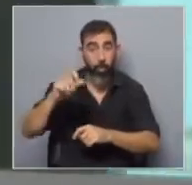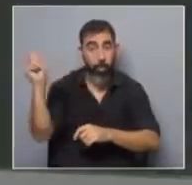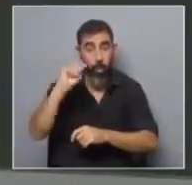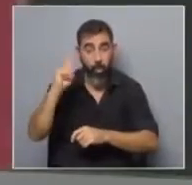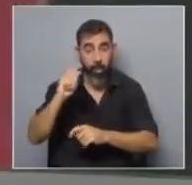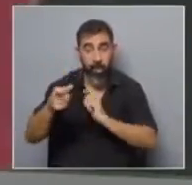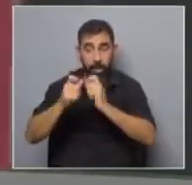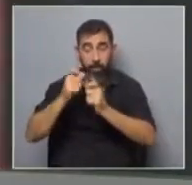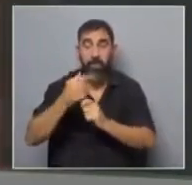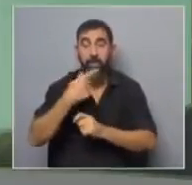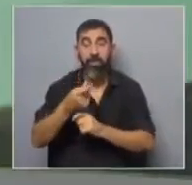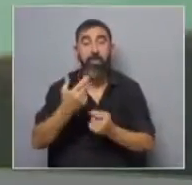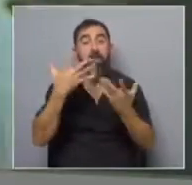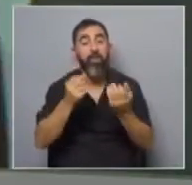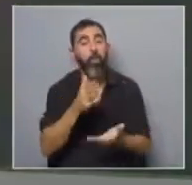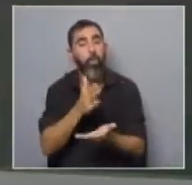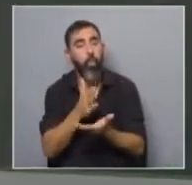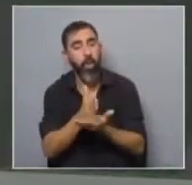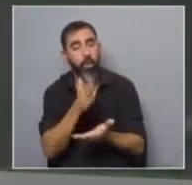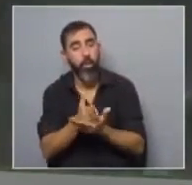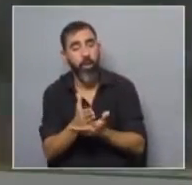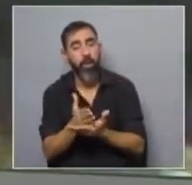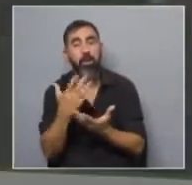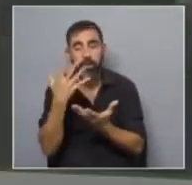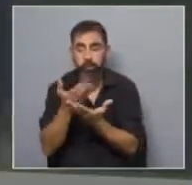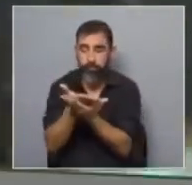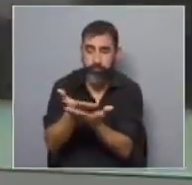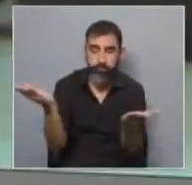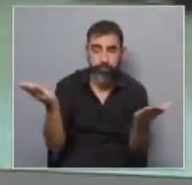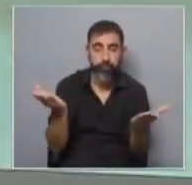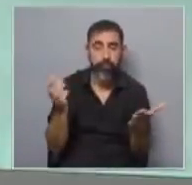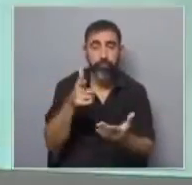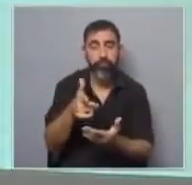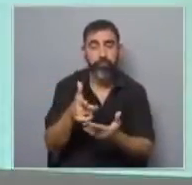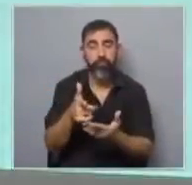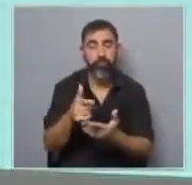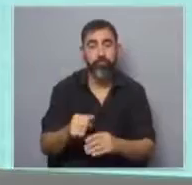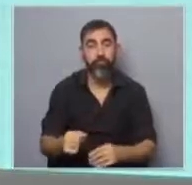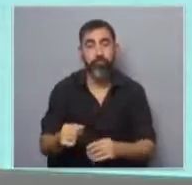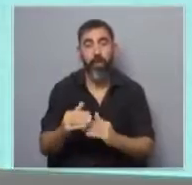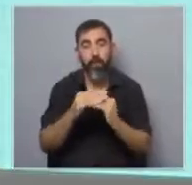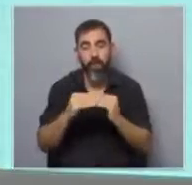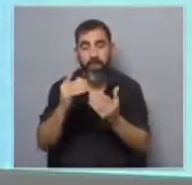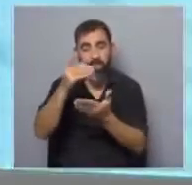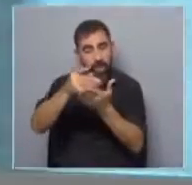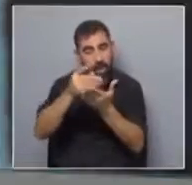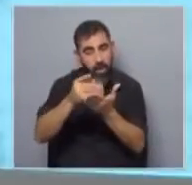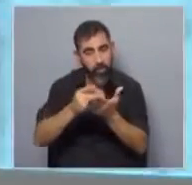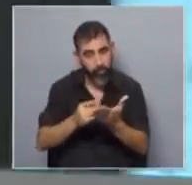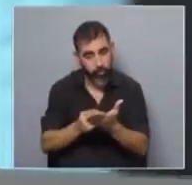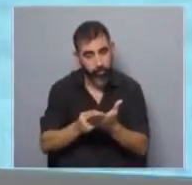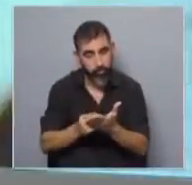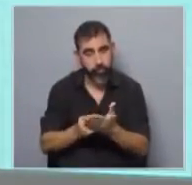pública que dijeron queremos colaborar, queremos poner a disposición de ustedes digamos, nuestras bases de datos.